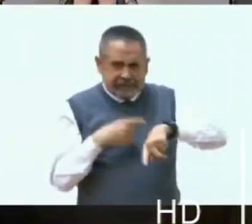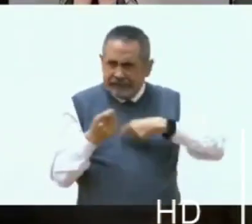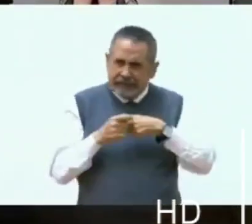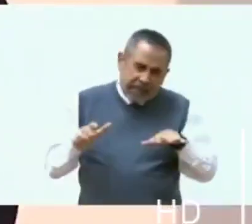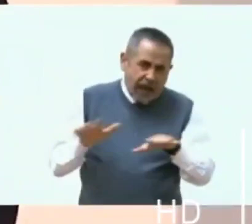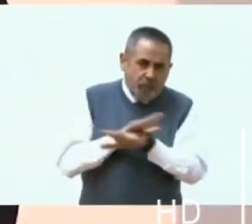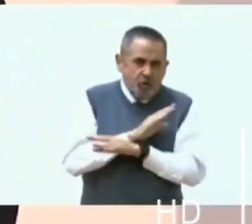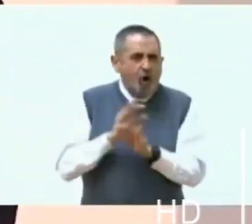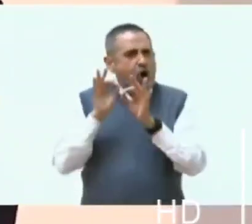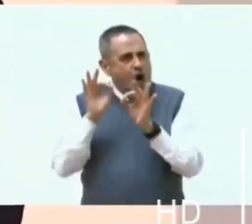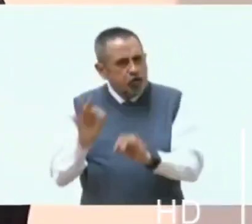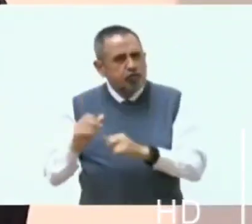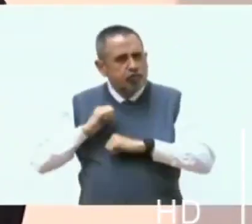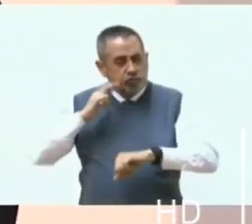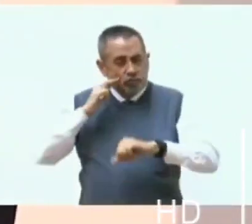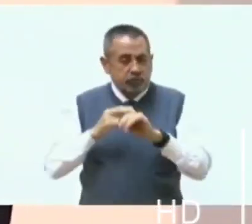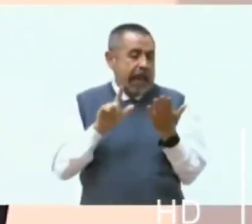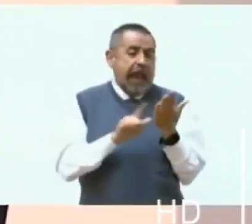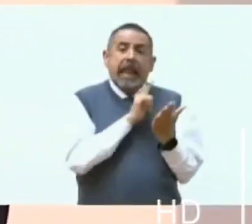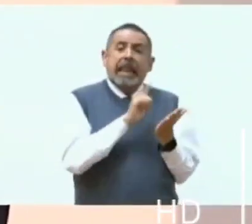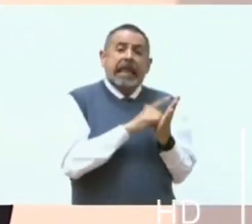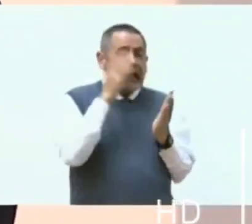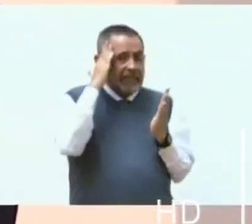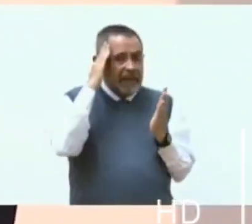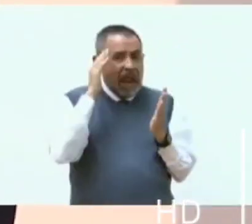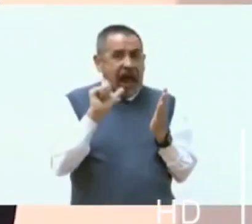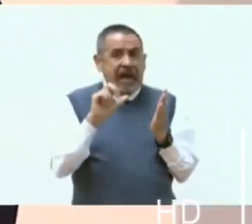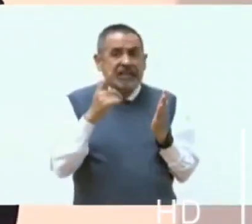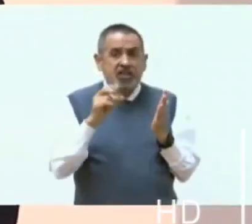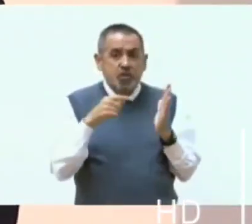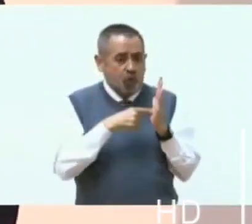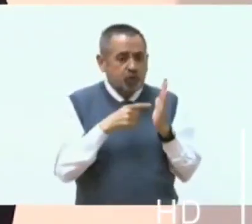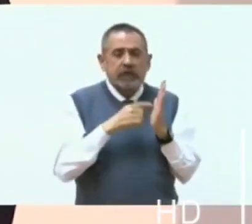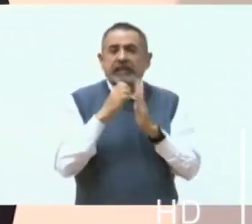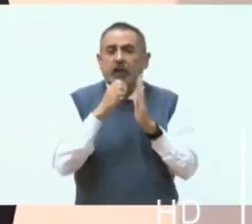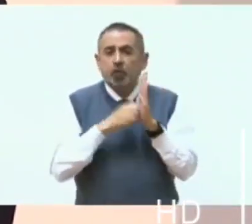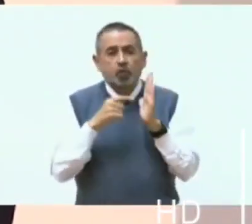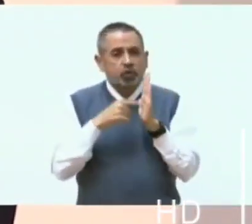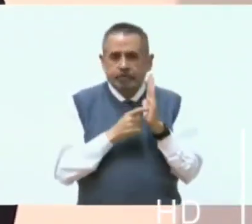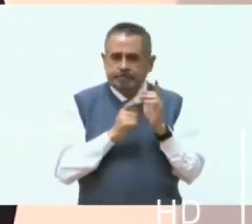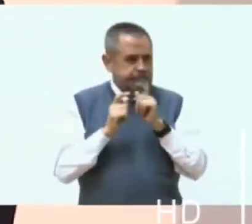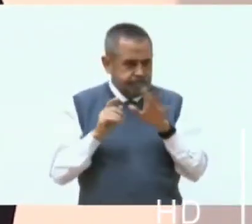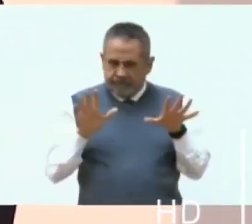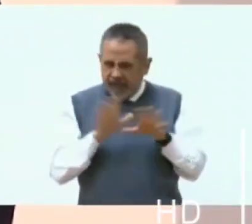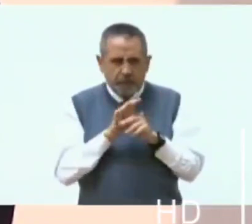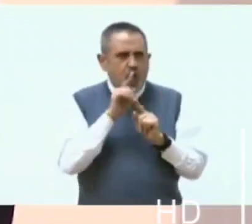le corresponde de acuerdo a la Ley General de Archivos y al Estatuto Orgánico. De esta manera,